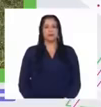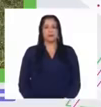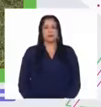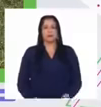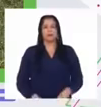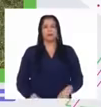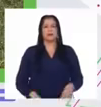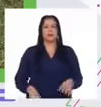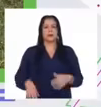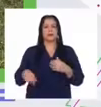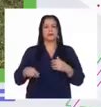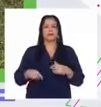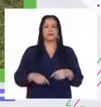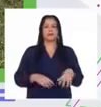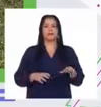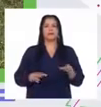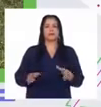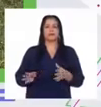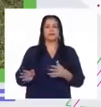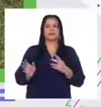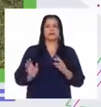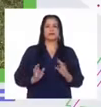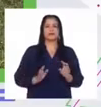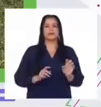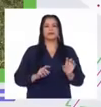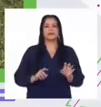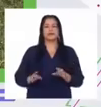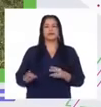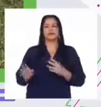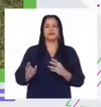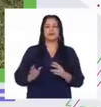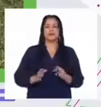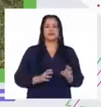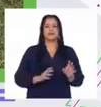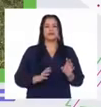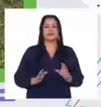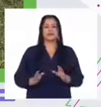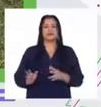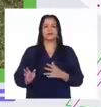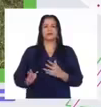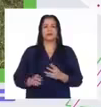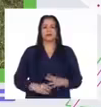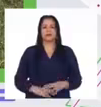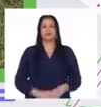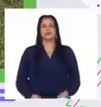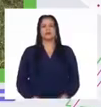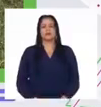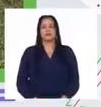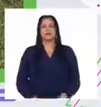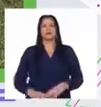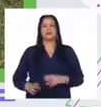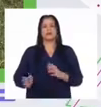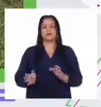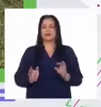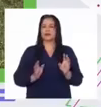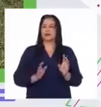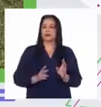ama unchamanta ama pinya wanki. Nya